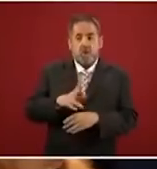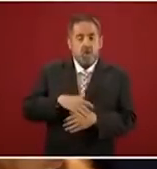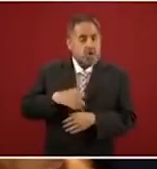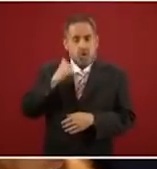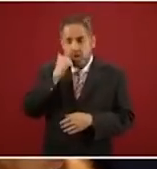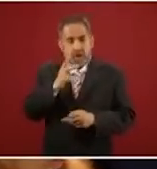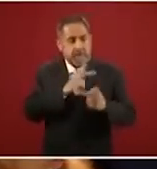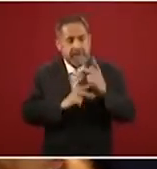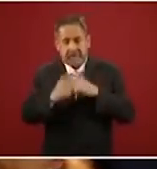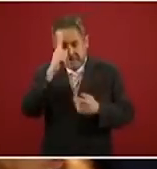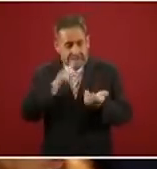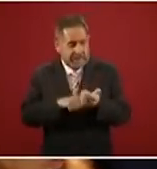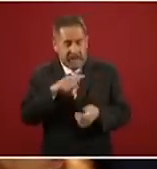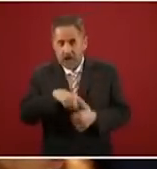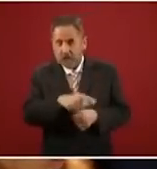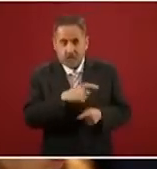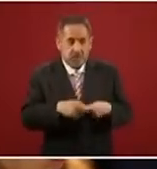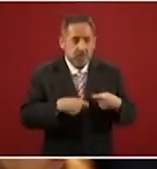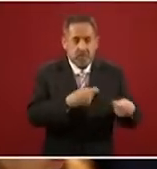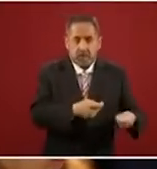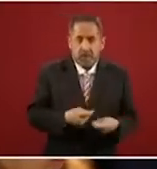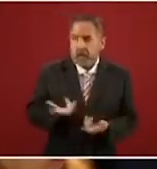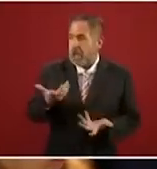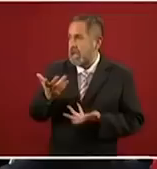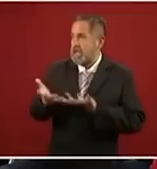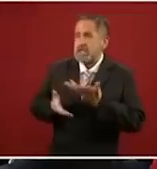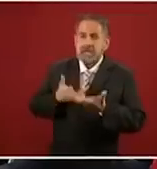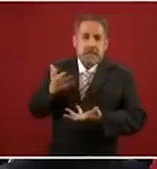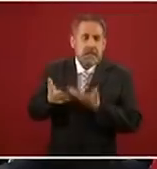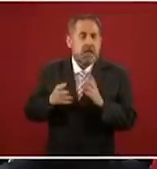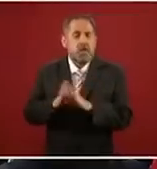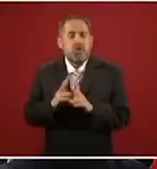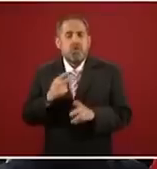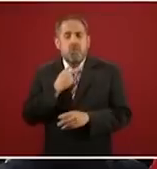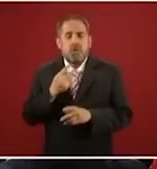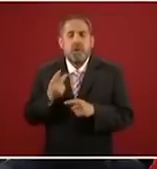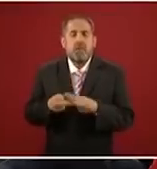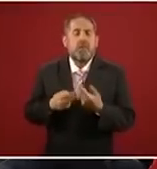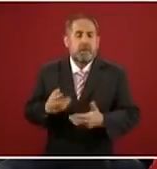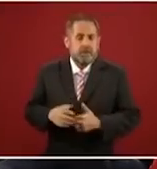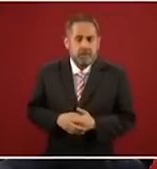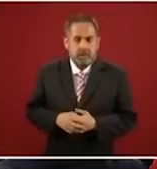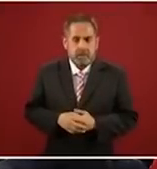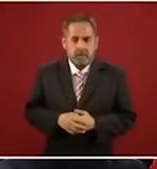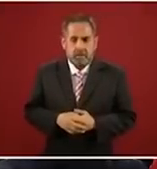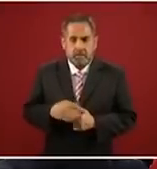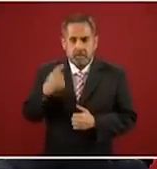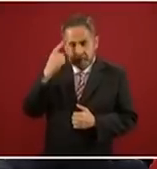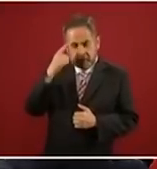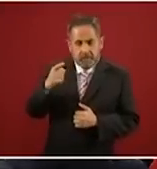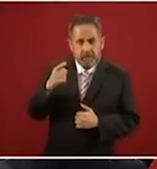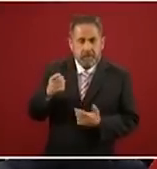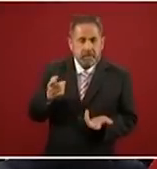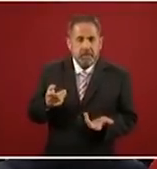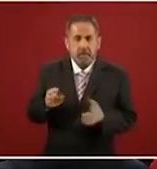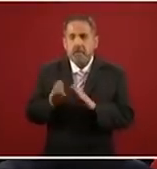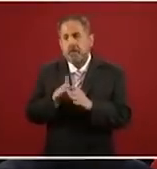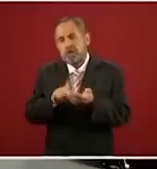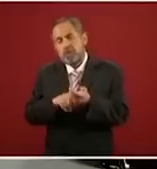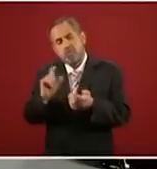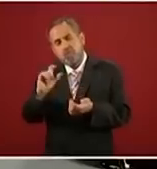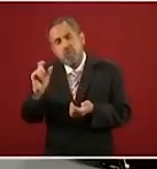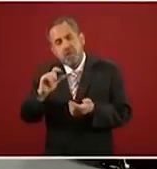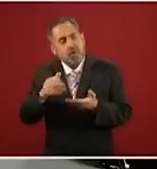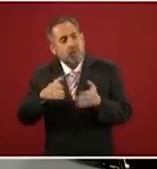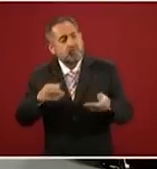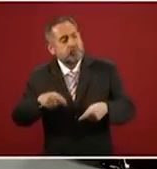a estos proveedores y ya no encuentran la salida la cuerda se permite cuando abrirá la